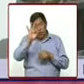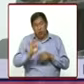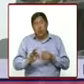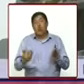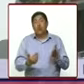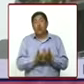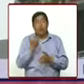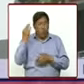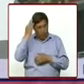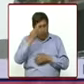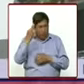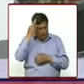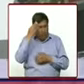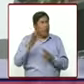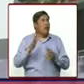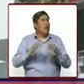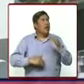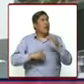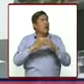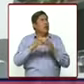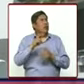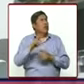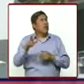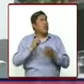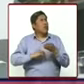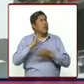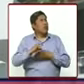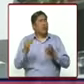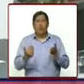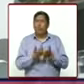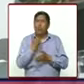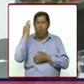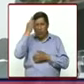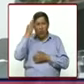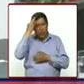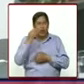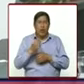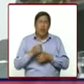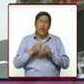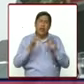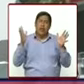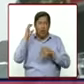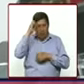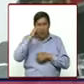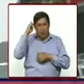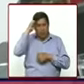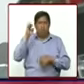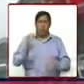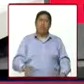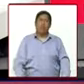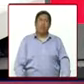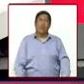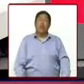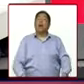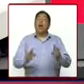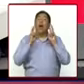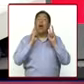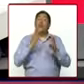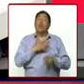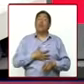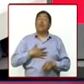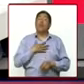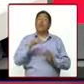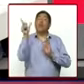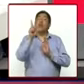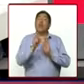fiscal. Bueno, hasta el 23 de octubre tenemos que tener un nuevo fiscal general del Estado. Vamos a ver a continuación, por